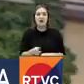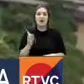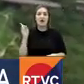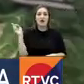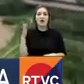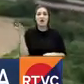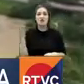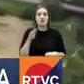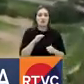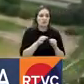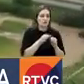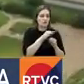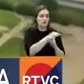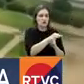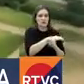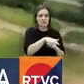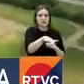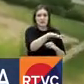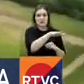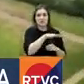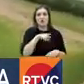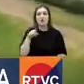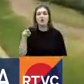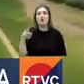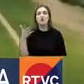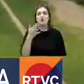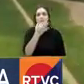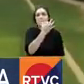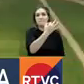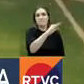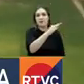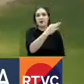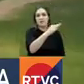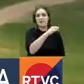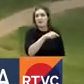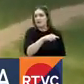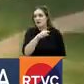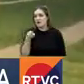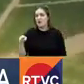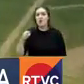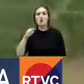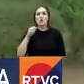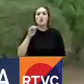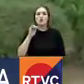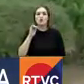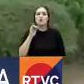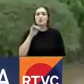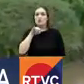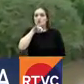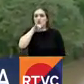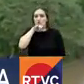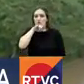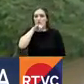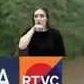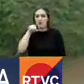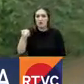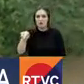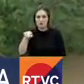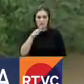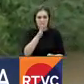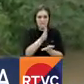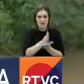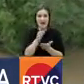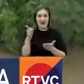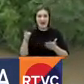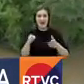de Mulaló en Yumbo con Pasos de la Torre en Palmira está restringida. Autoridades tratan de intervenir el punto fracturado